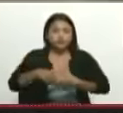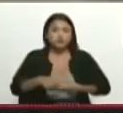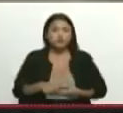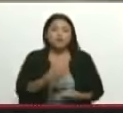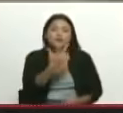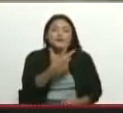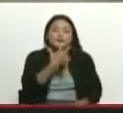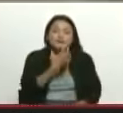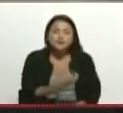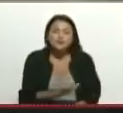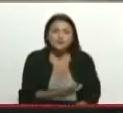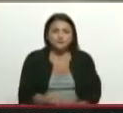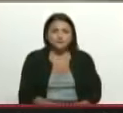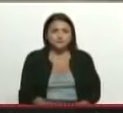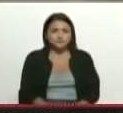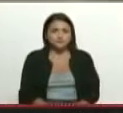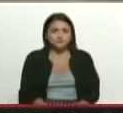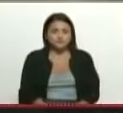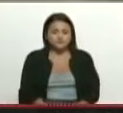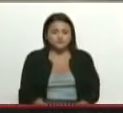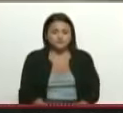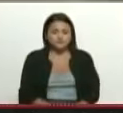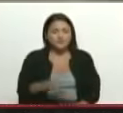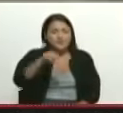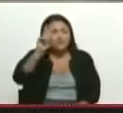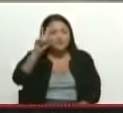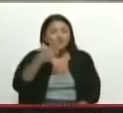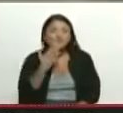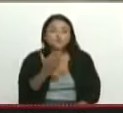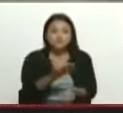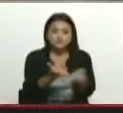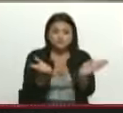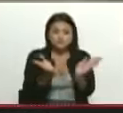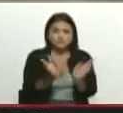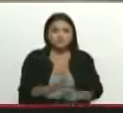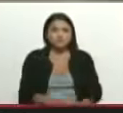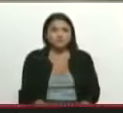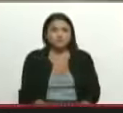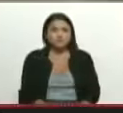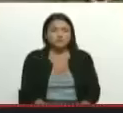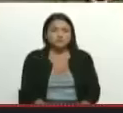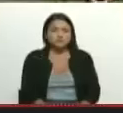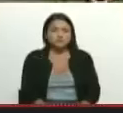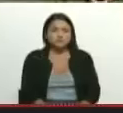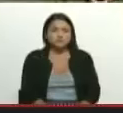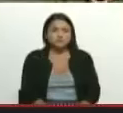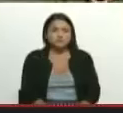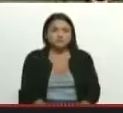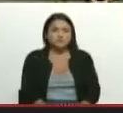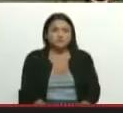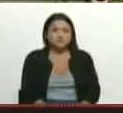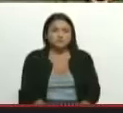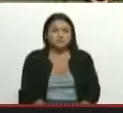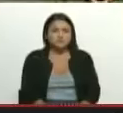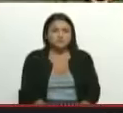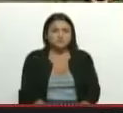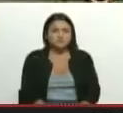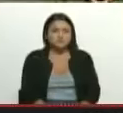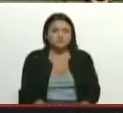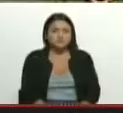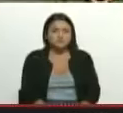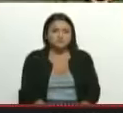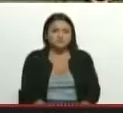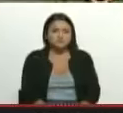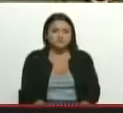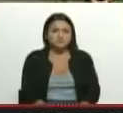en este referendo de la patria. Muchas gracias a todos. Vamos a escuchar las palabras del presidente del Consejo Nacional